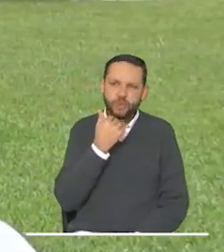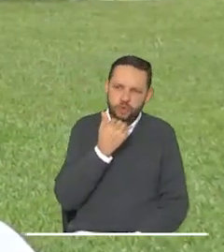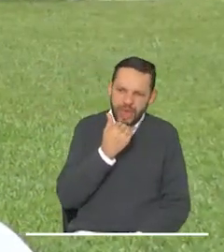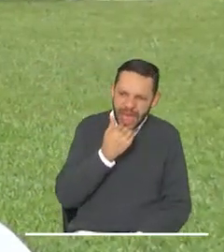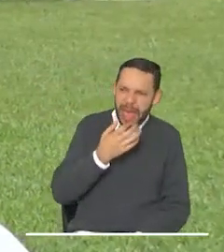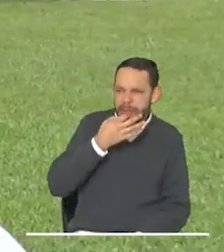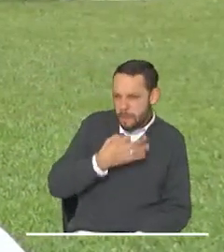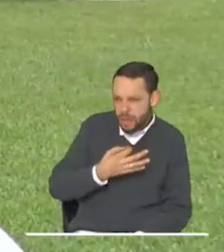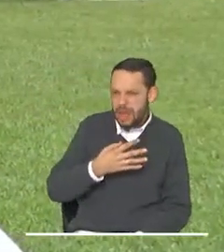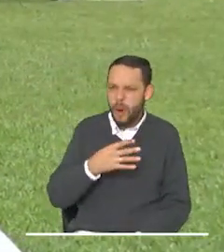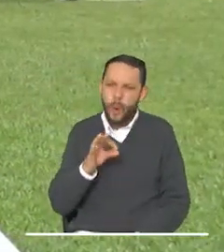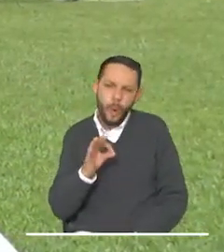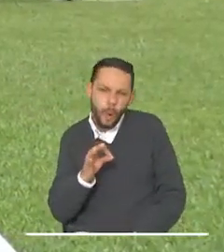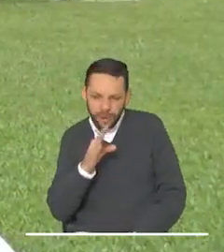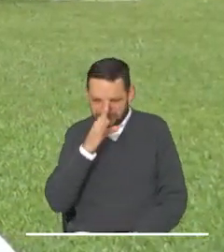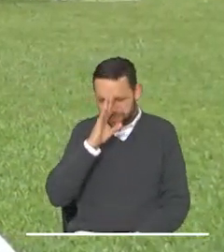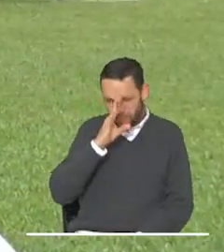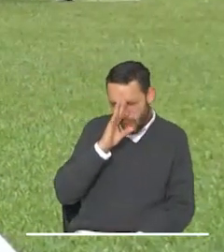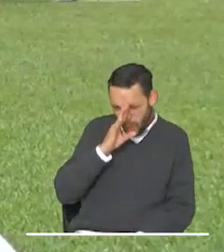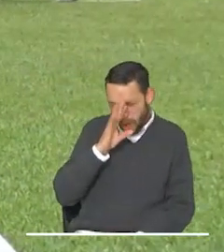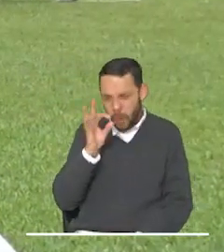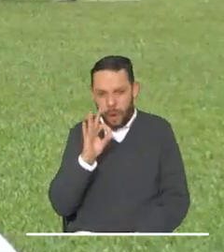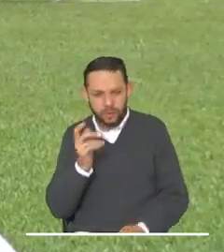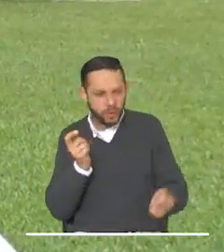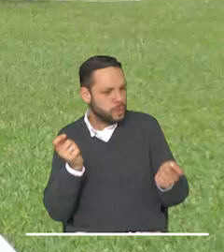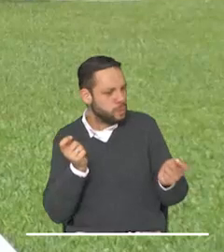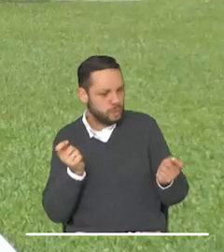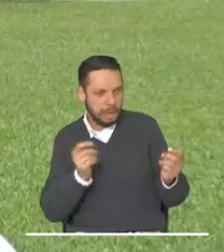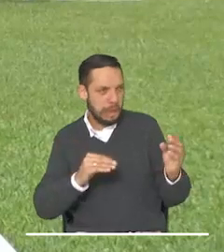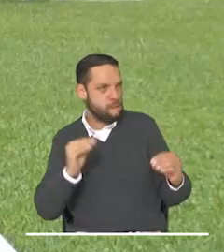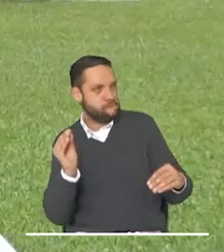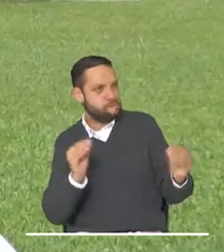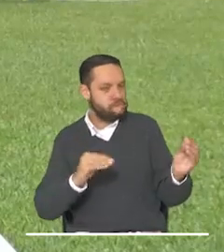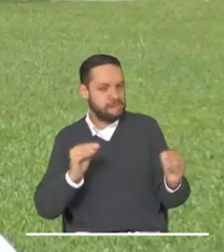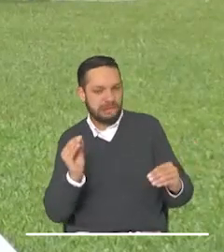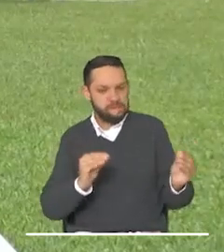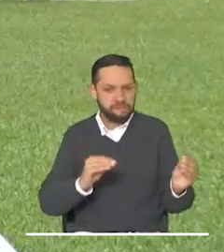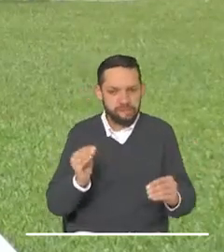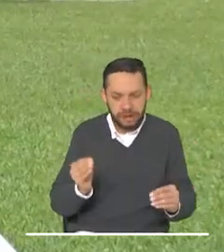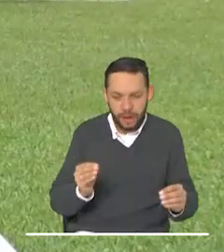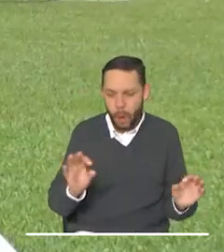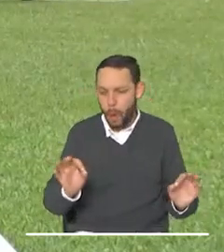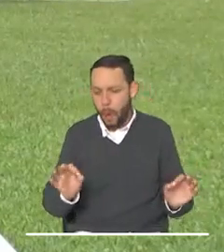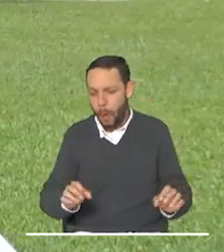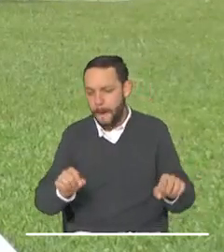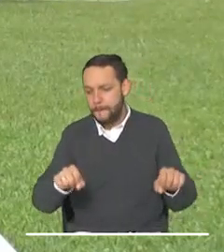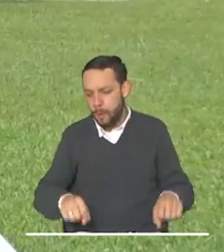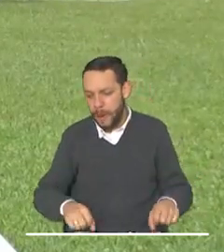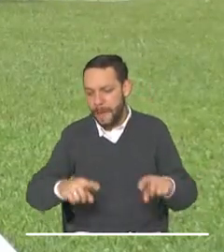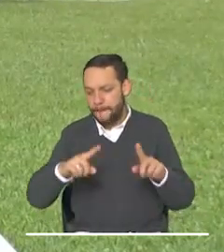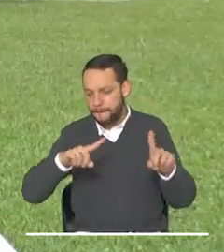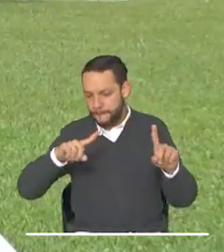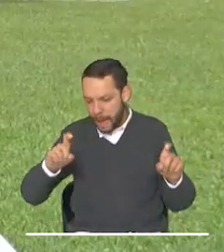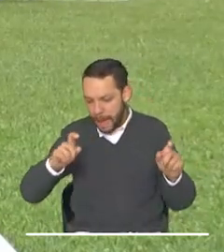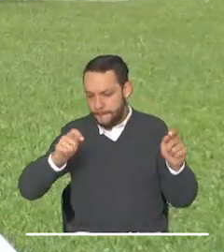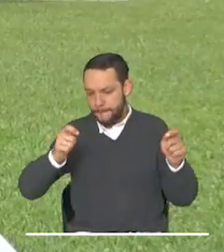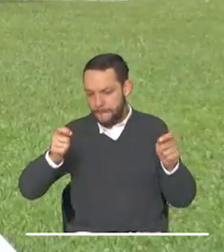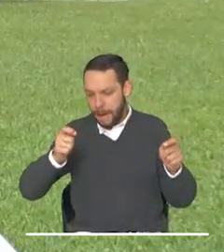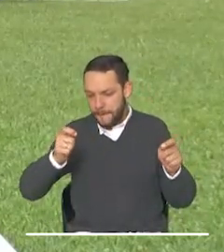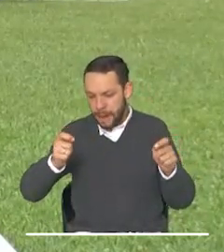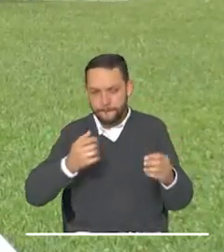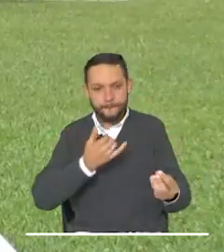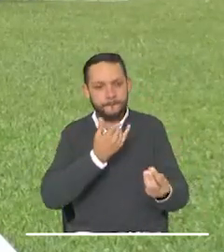no sepamos manejar no tengan cientificidad sino que realmente las podamos comprender desde el concepto